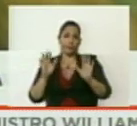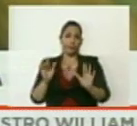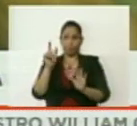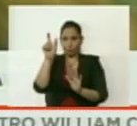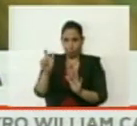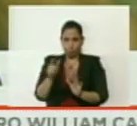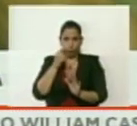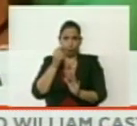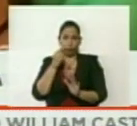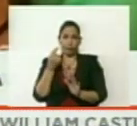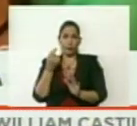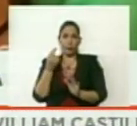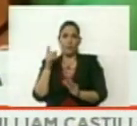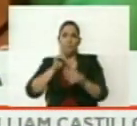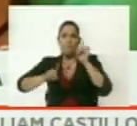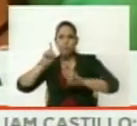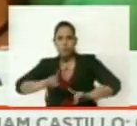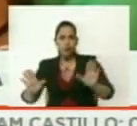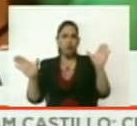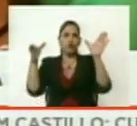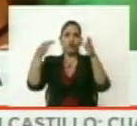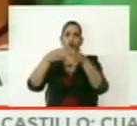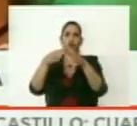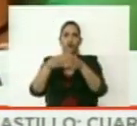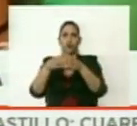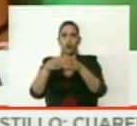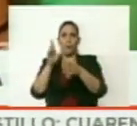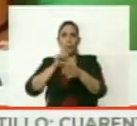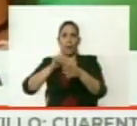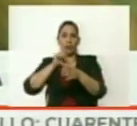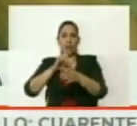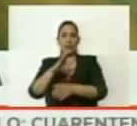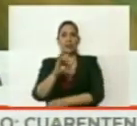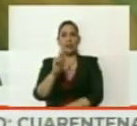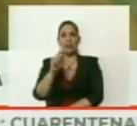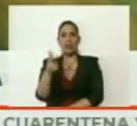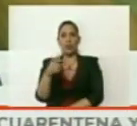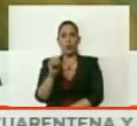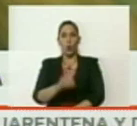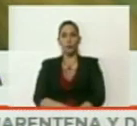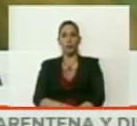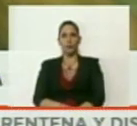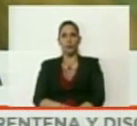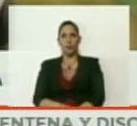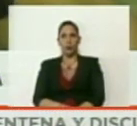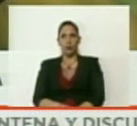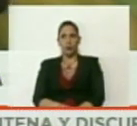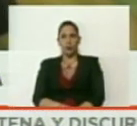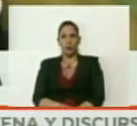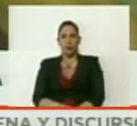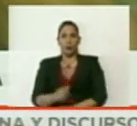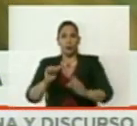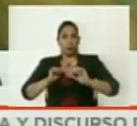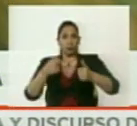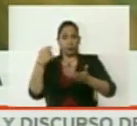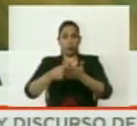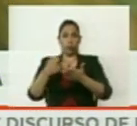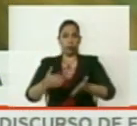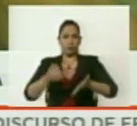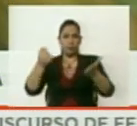que falsamente la junta fake de Citgo, la junta directiva fake de Citgo, comenzó a pagar unos